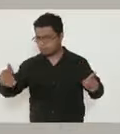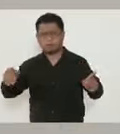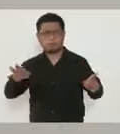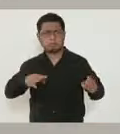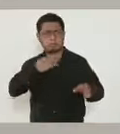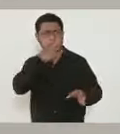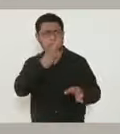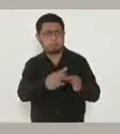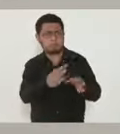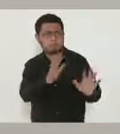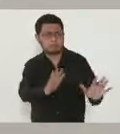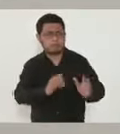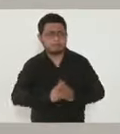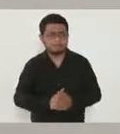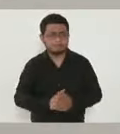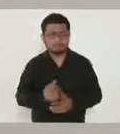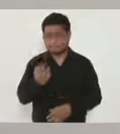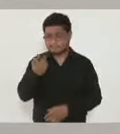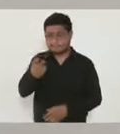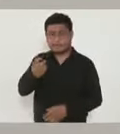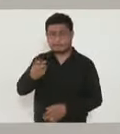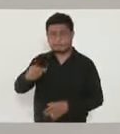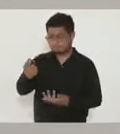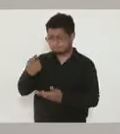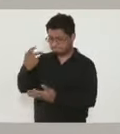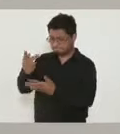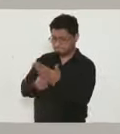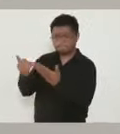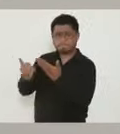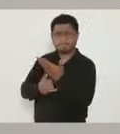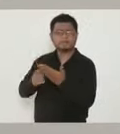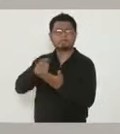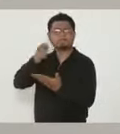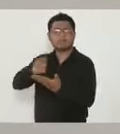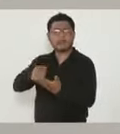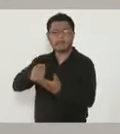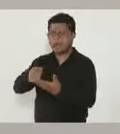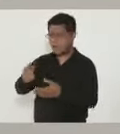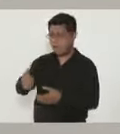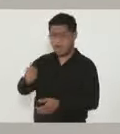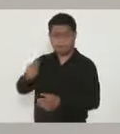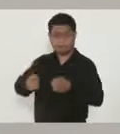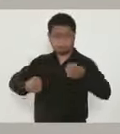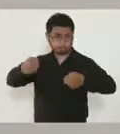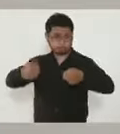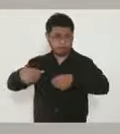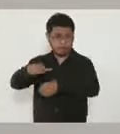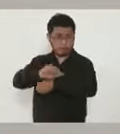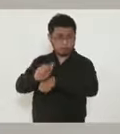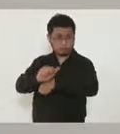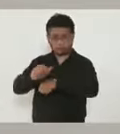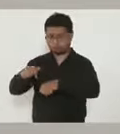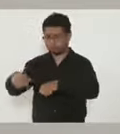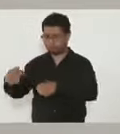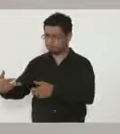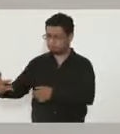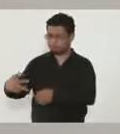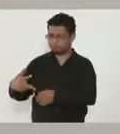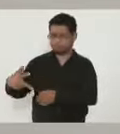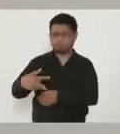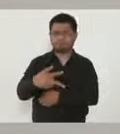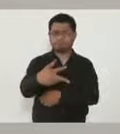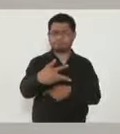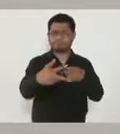Esta dinámica no solo asegura para los vehículos que no solo es segura para los vehículos que transitan por la